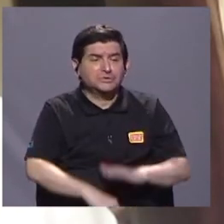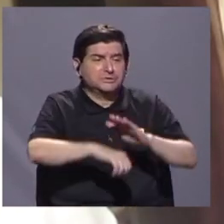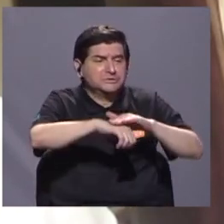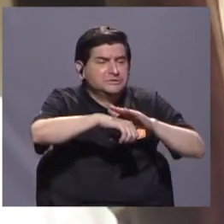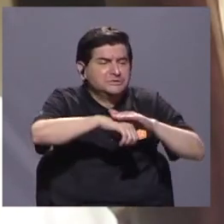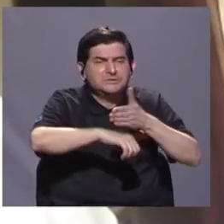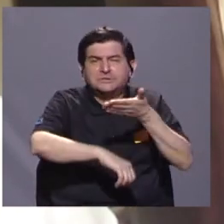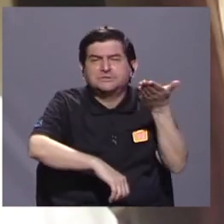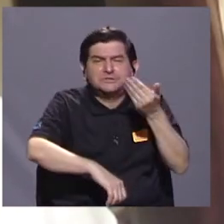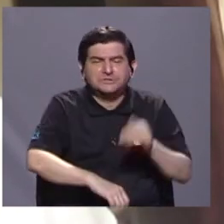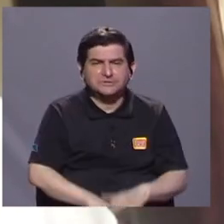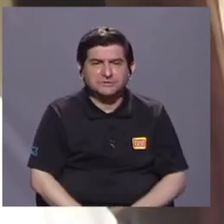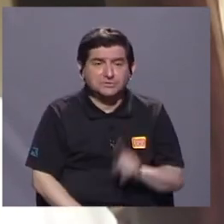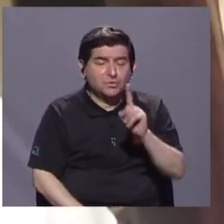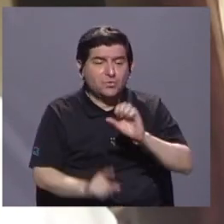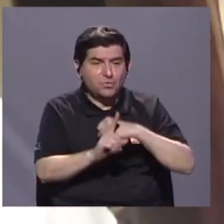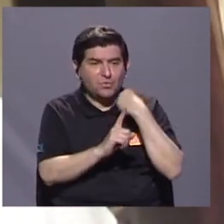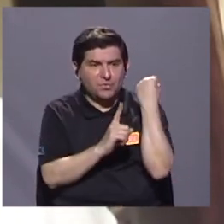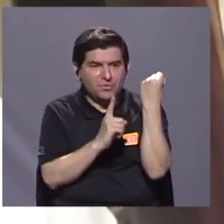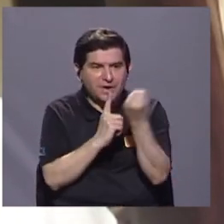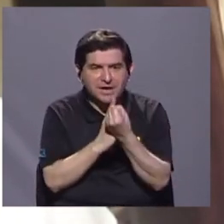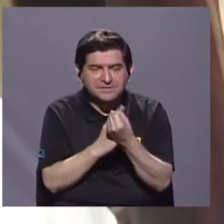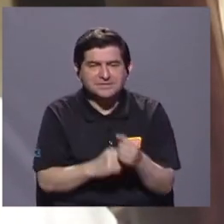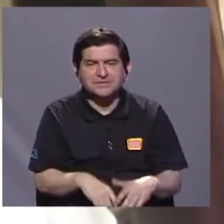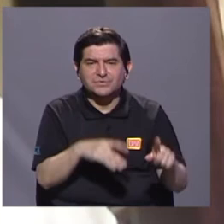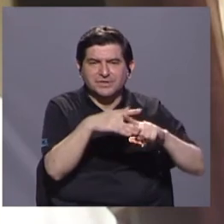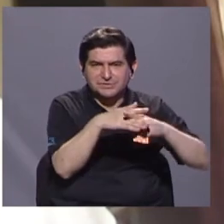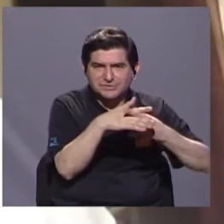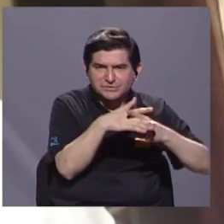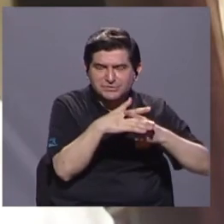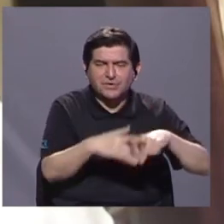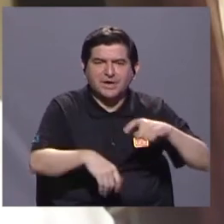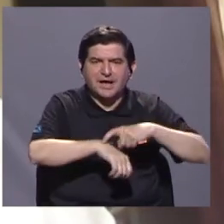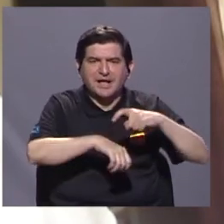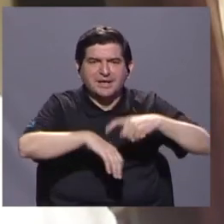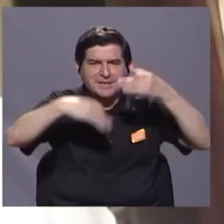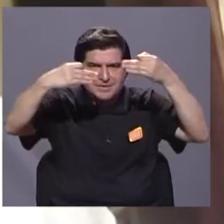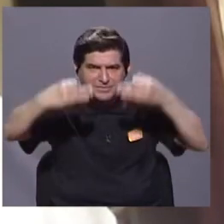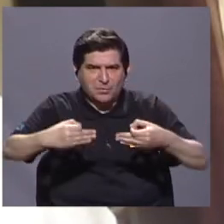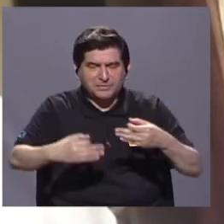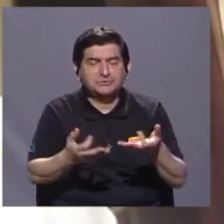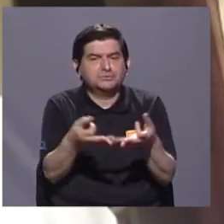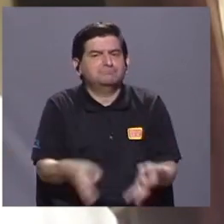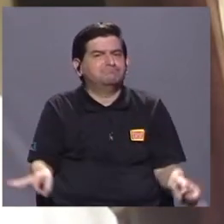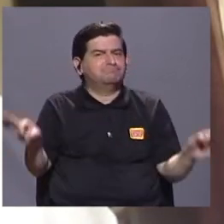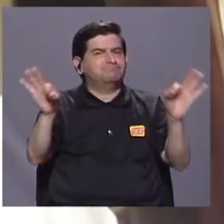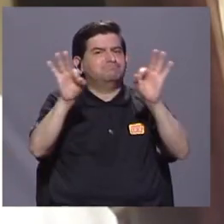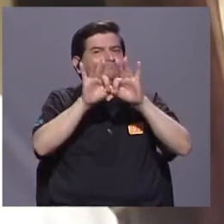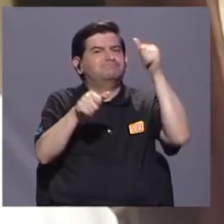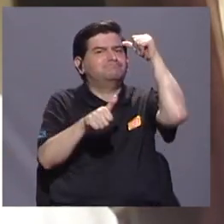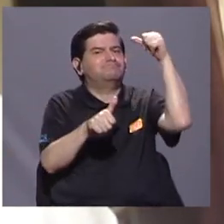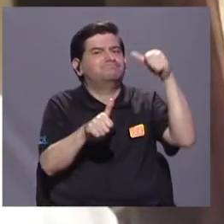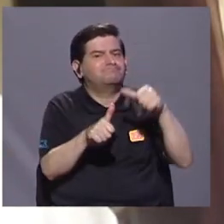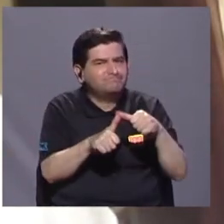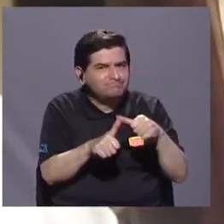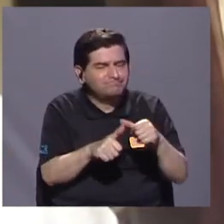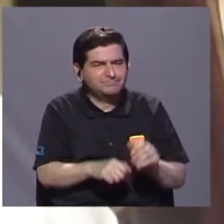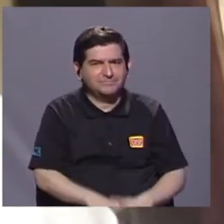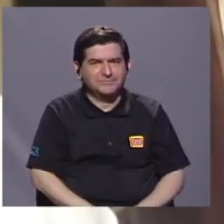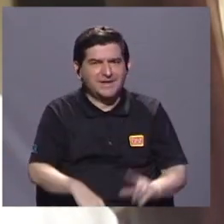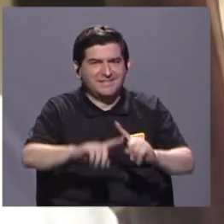es un escenario, una posible herramienta para la toma de decisiones. Es importante tener en cuenta, Gustavo, que